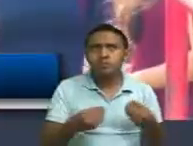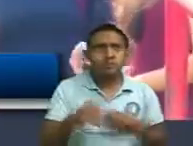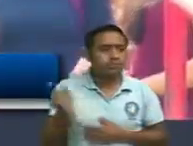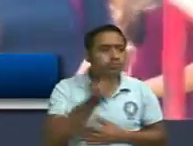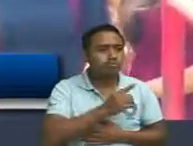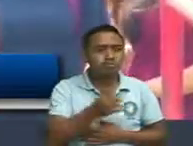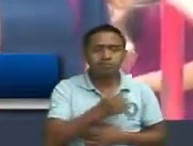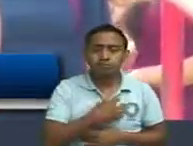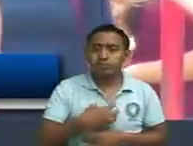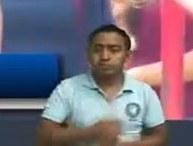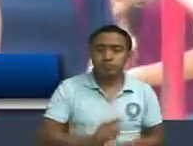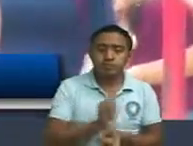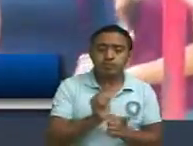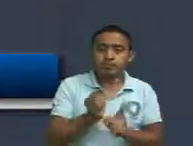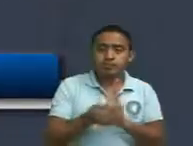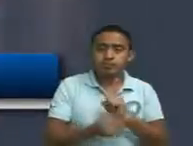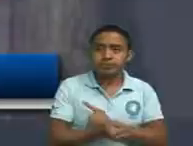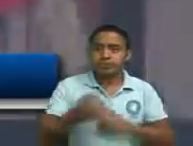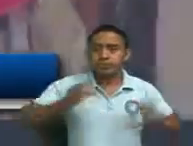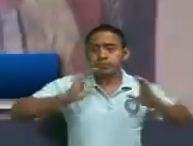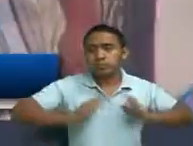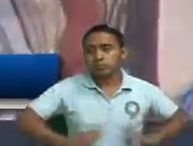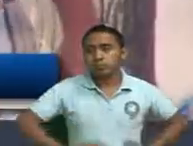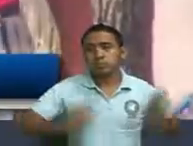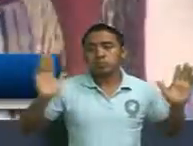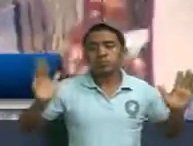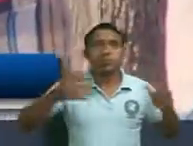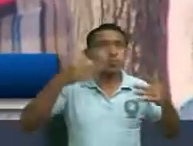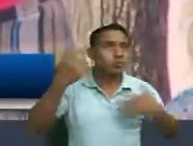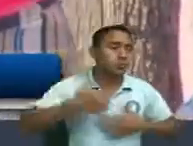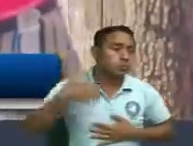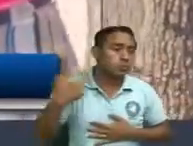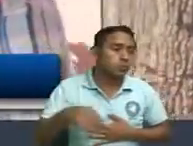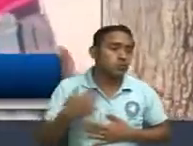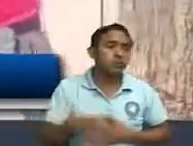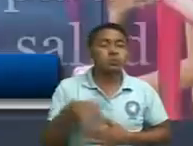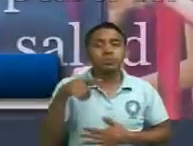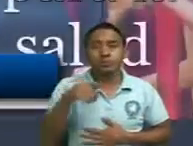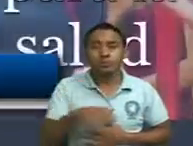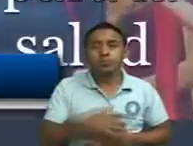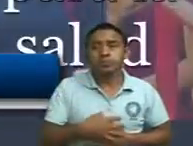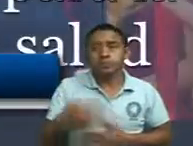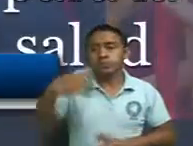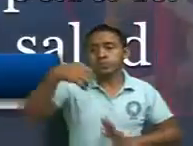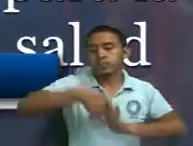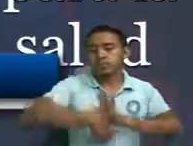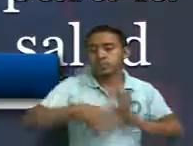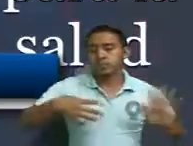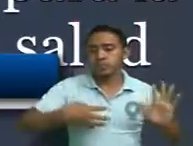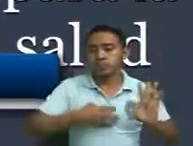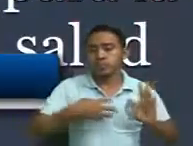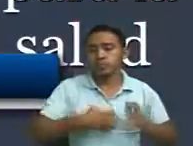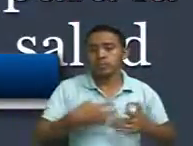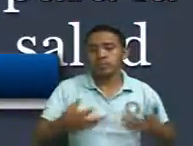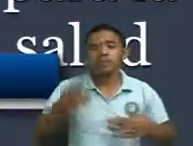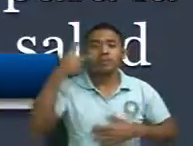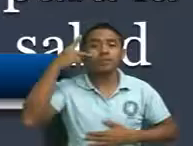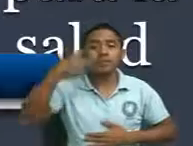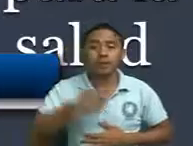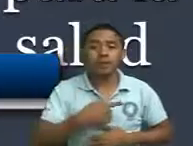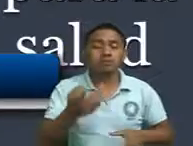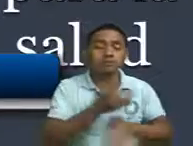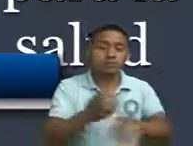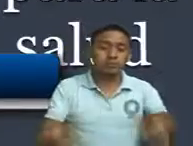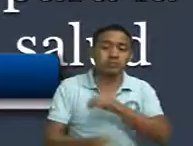problemas pues metabólicos serios, y que eso ya es algo de tu organismo, ¿verdad? Y que tiene que ser